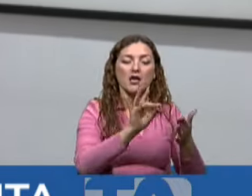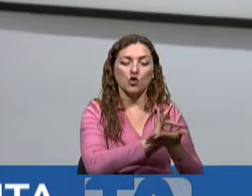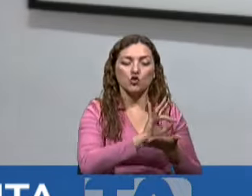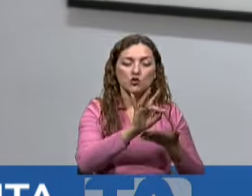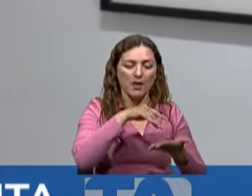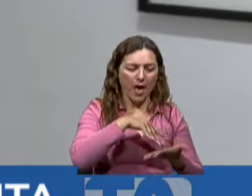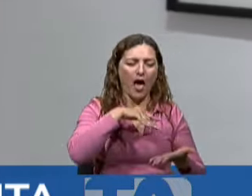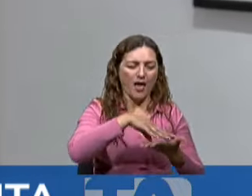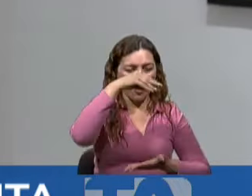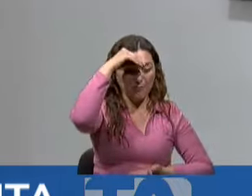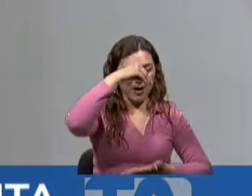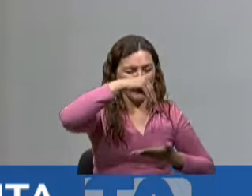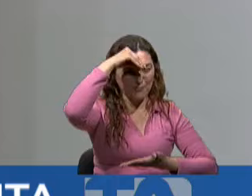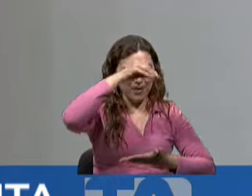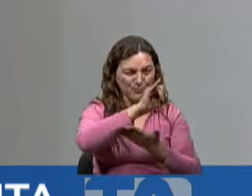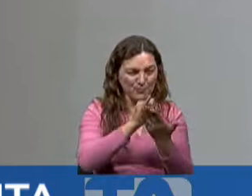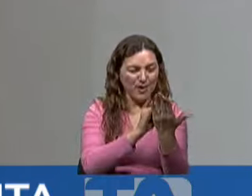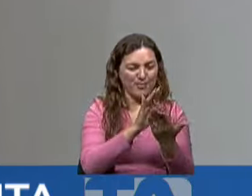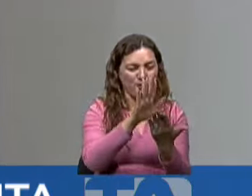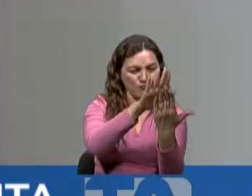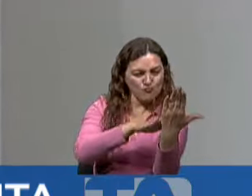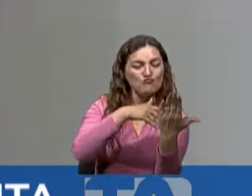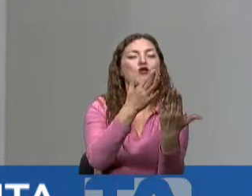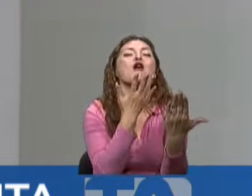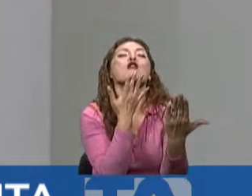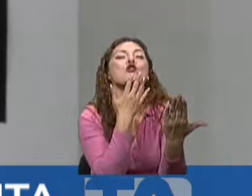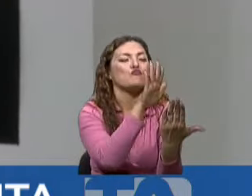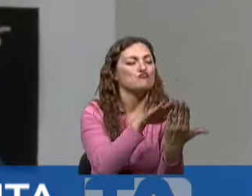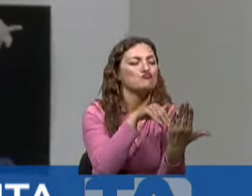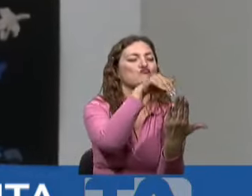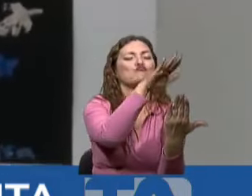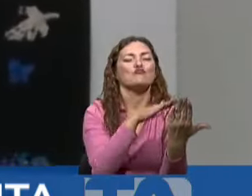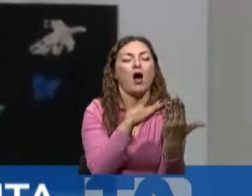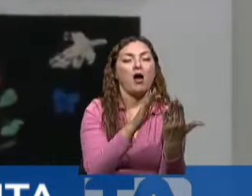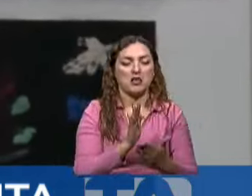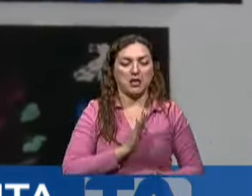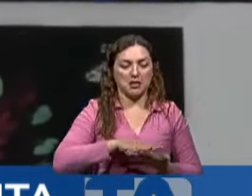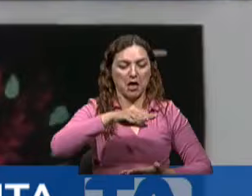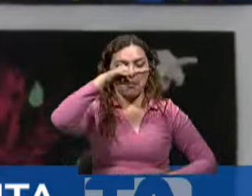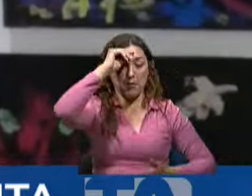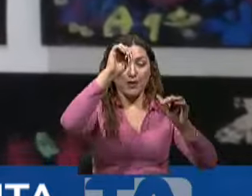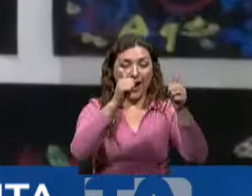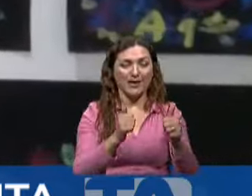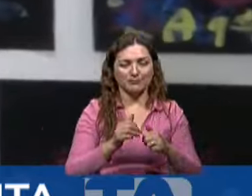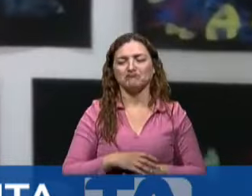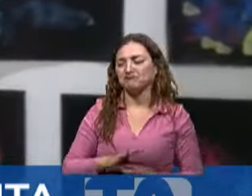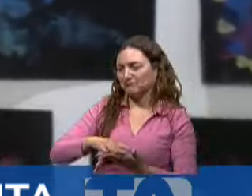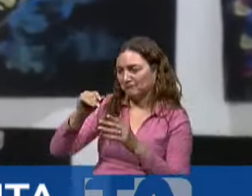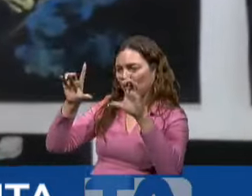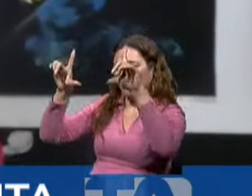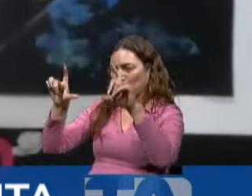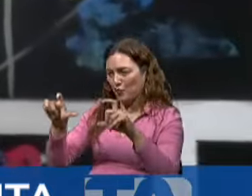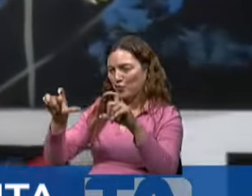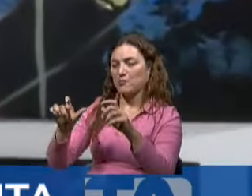pintar, conocieron muchas técnicas y otro tipo de arte. Sí, justamente pudieron aprender un poco de fotografía, un poco